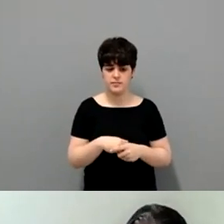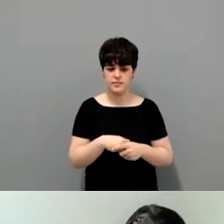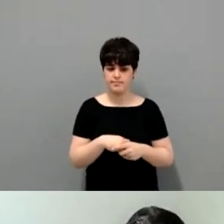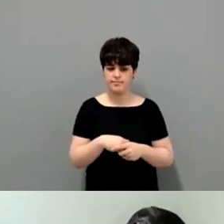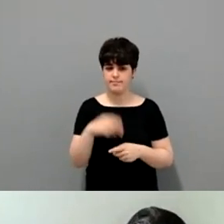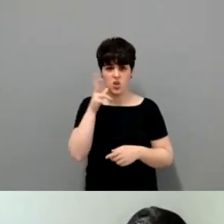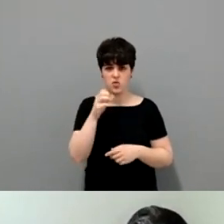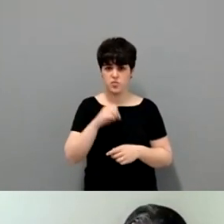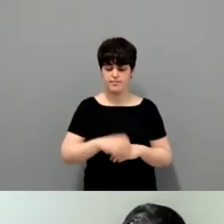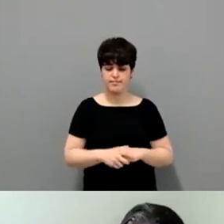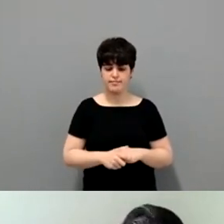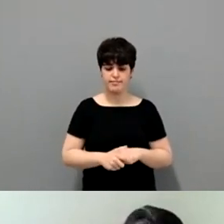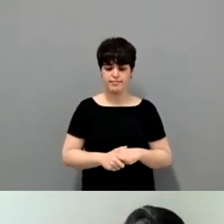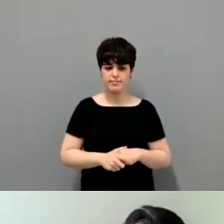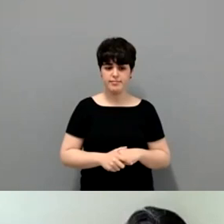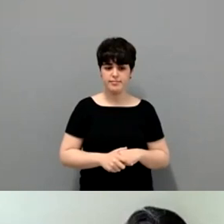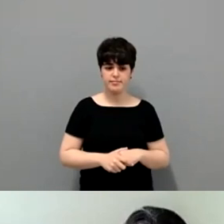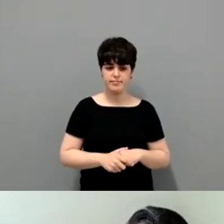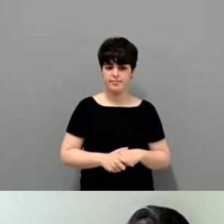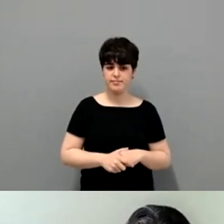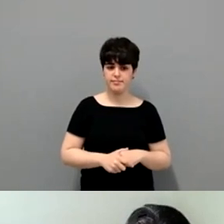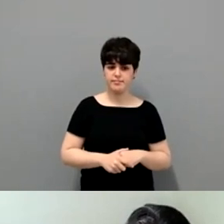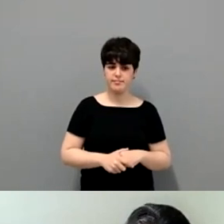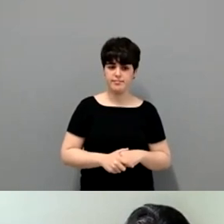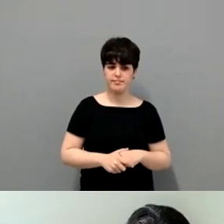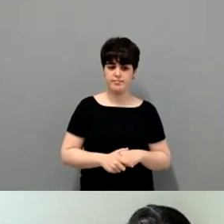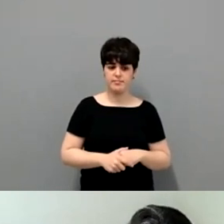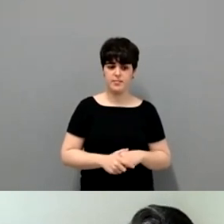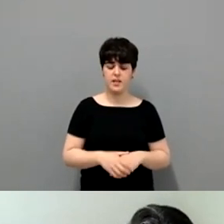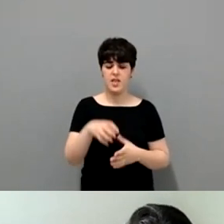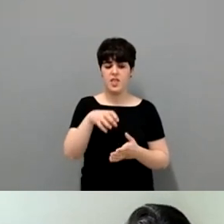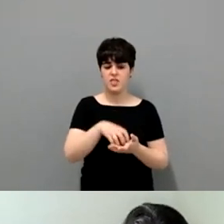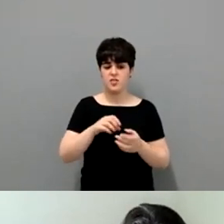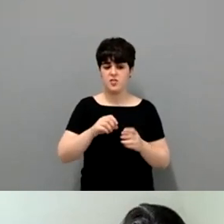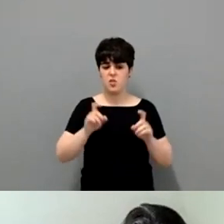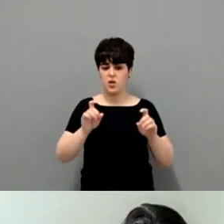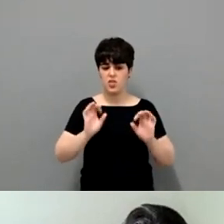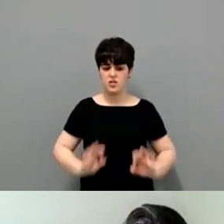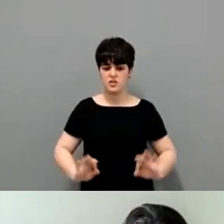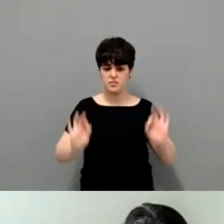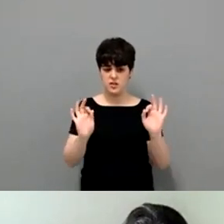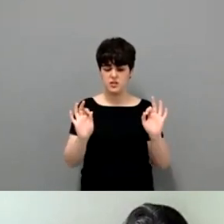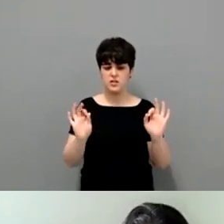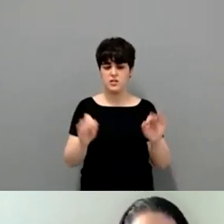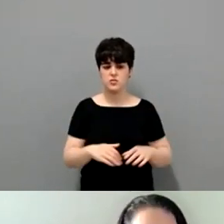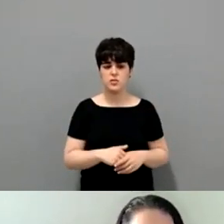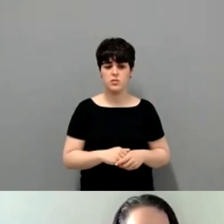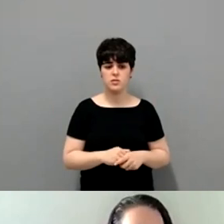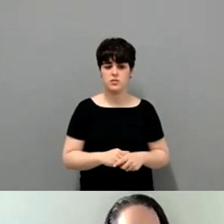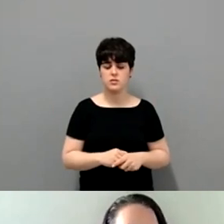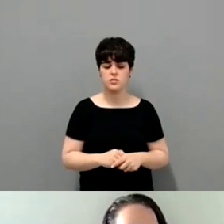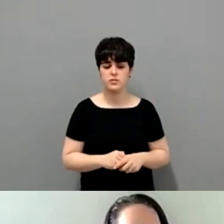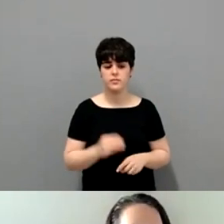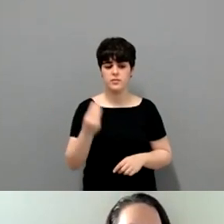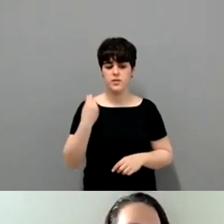que era un centro de educación especial, totalmente Y lo